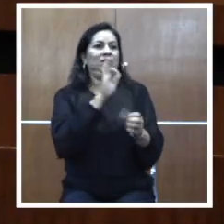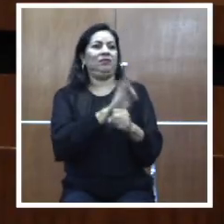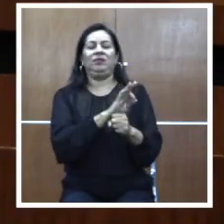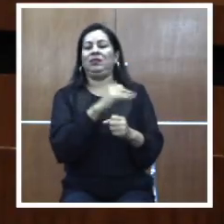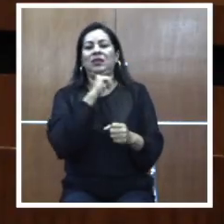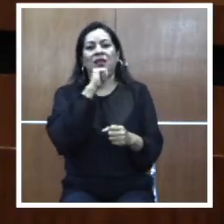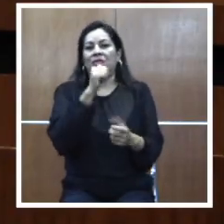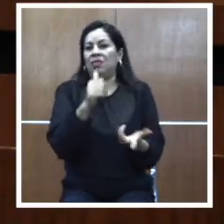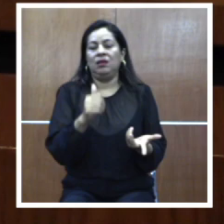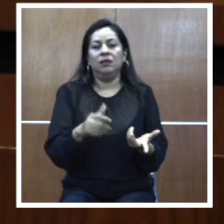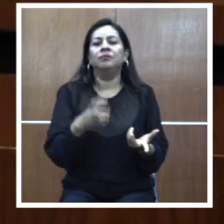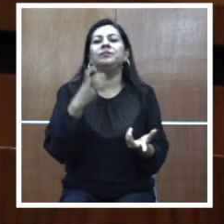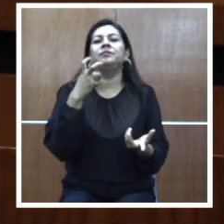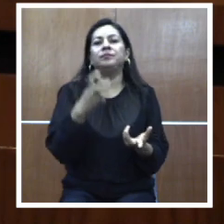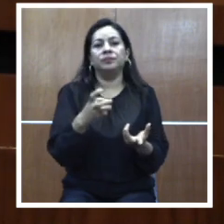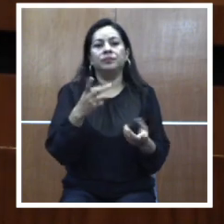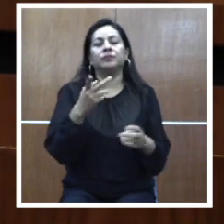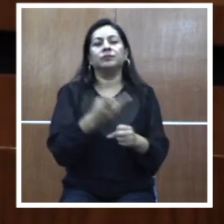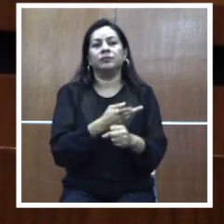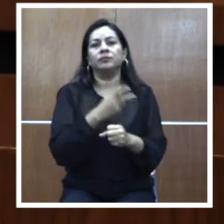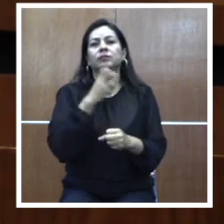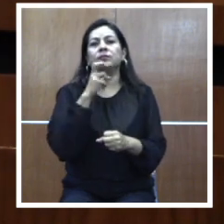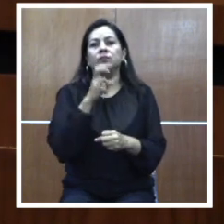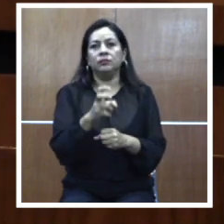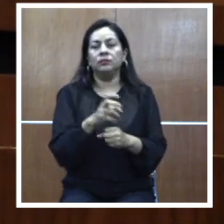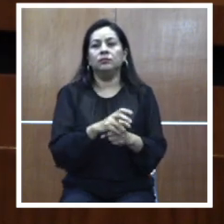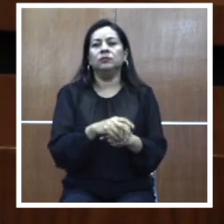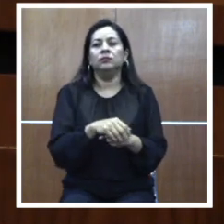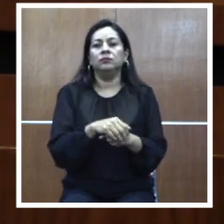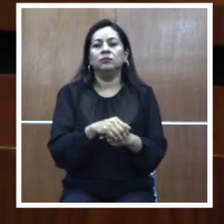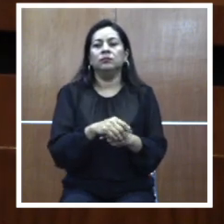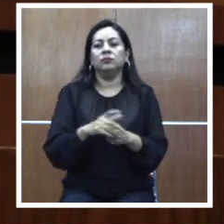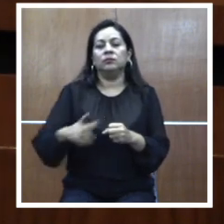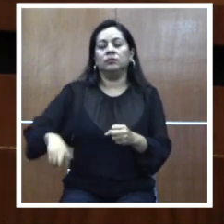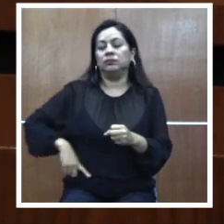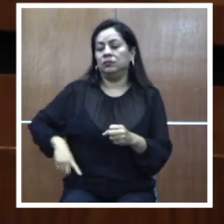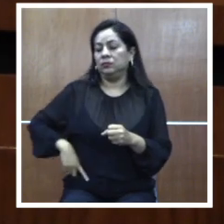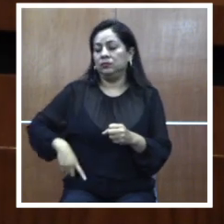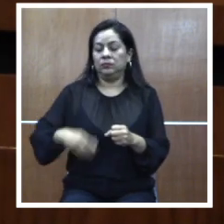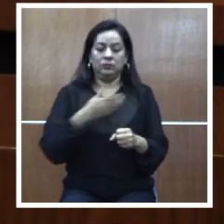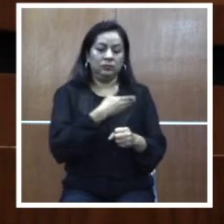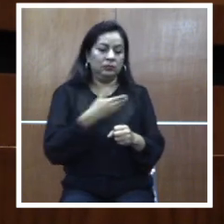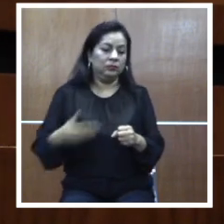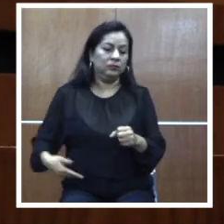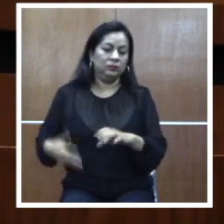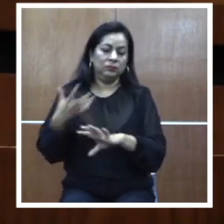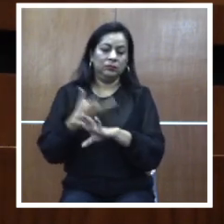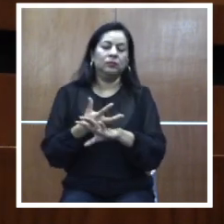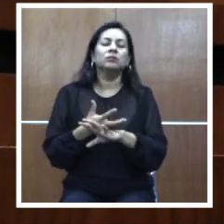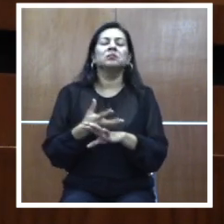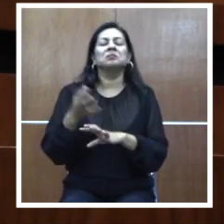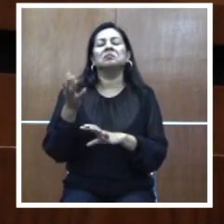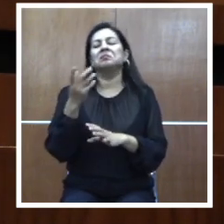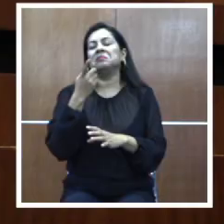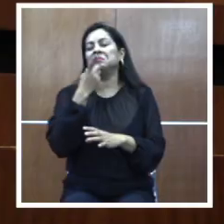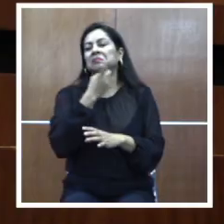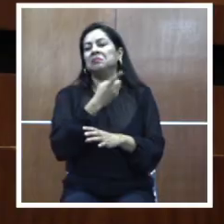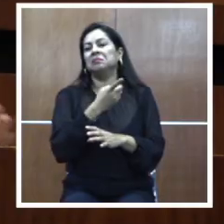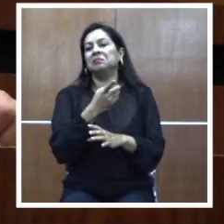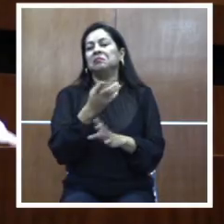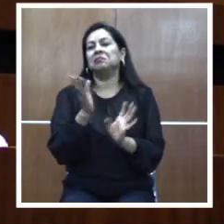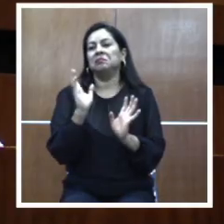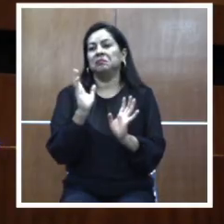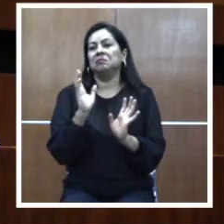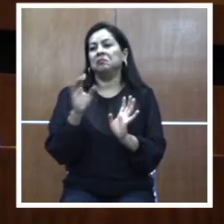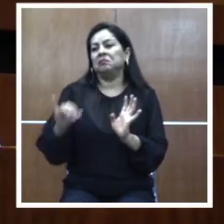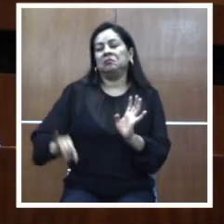han sido justificadas por el gobierno de Trump supuestamente por convenir a